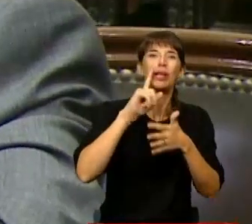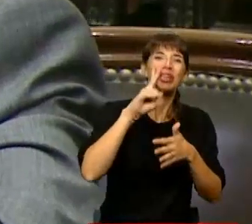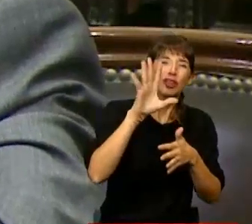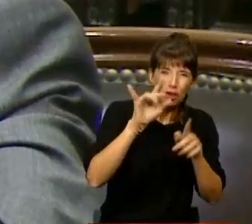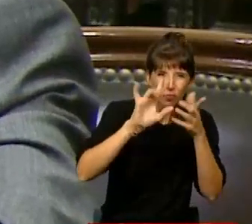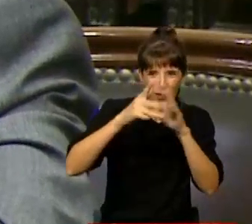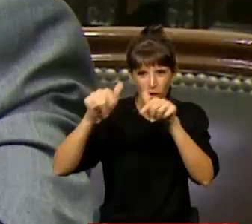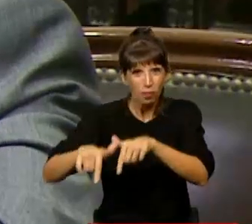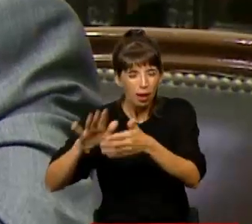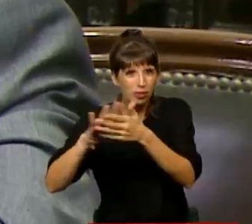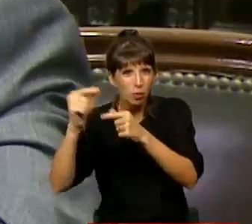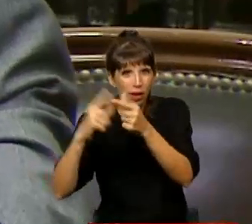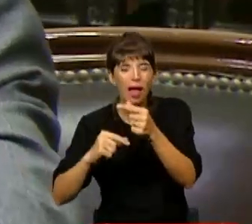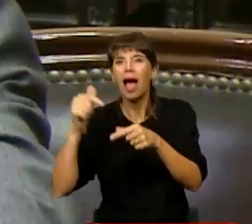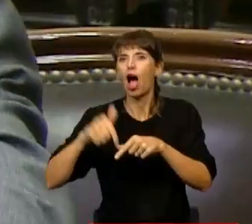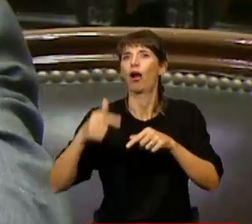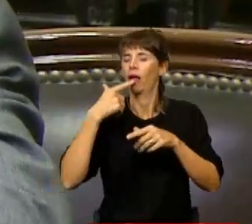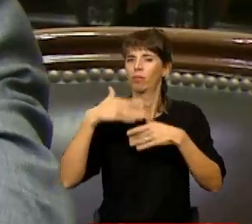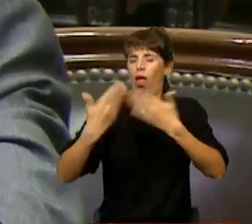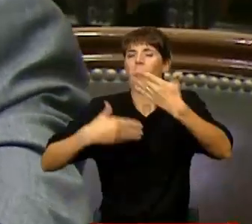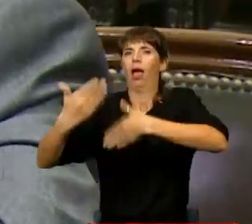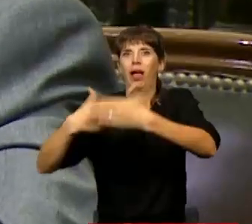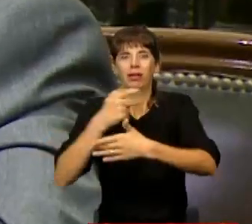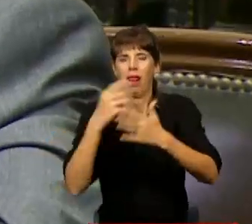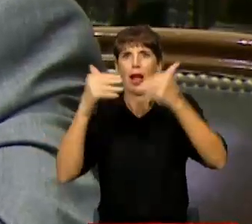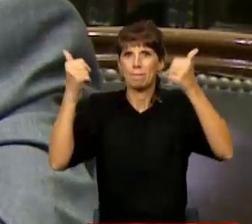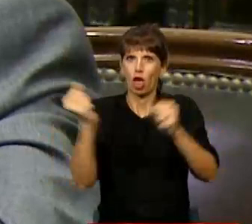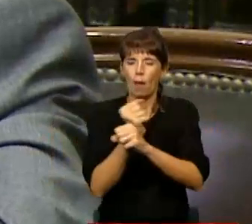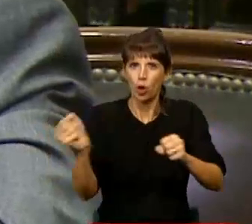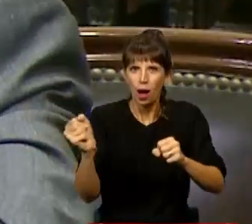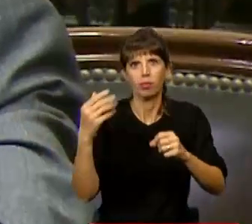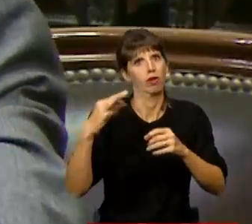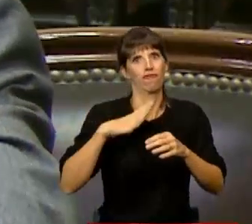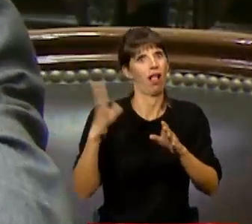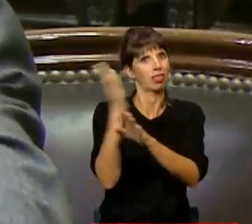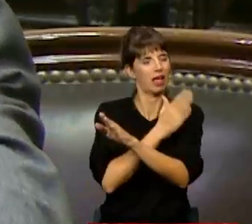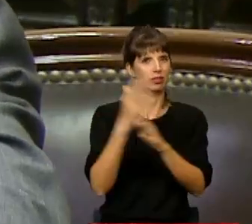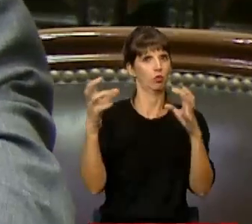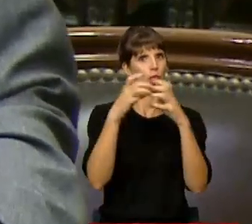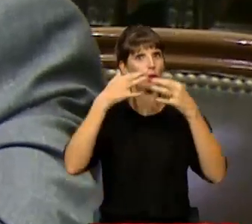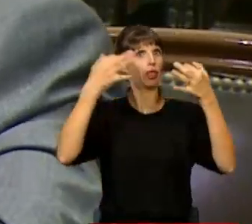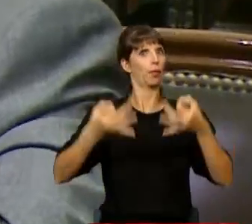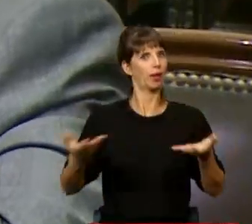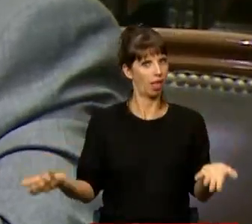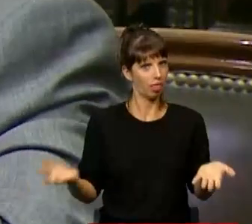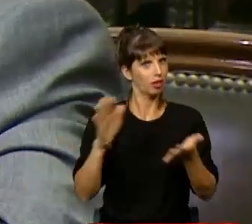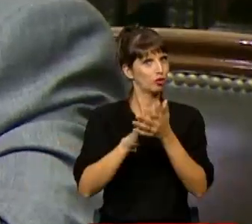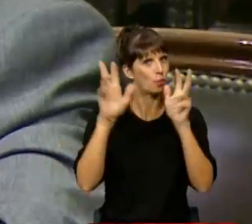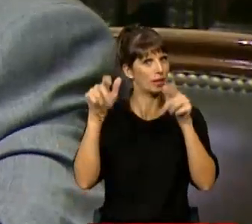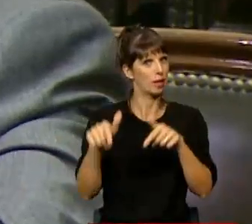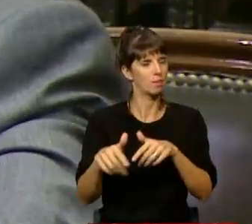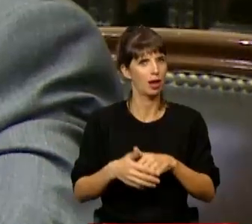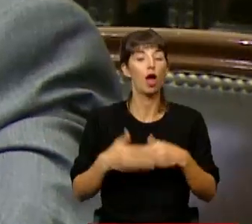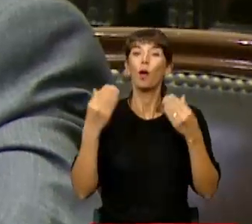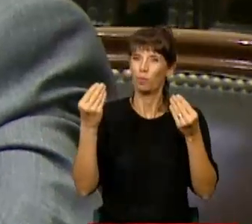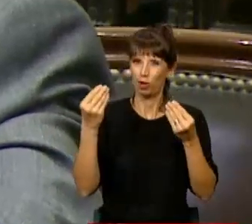y ahora nos vienen llevando a los empujones a un tratamiento exprés sin que se realice ningún debate serio sobre esta temática. Porque también quiero decir